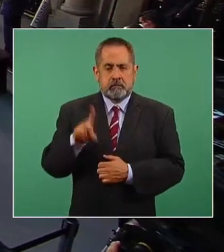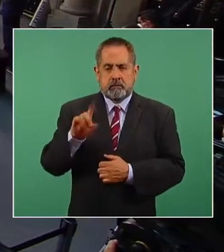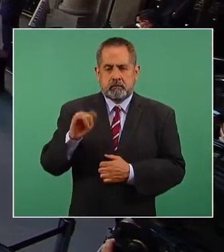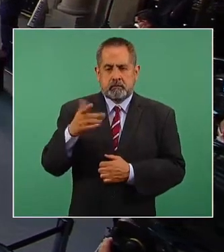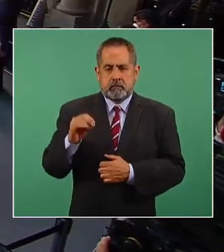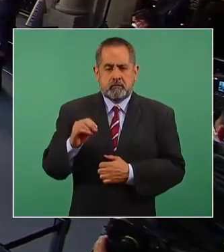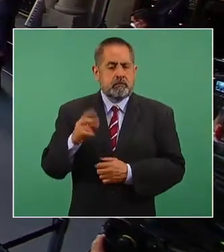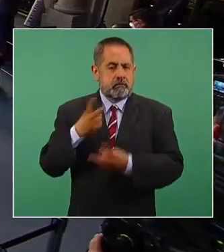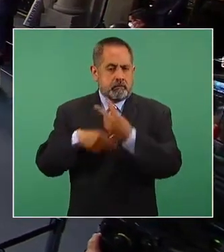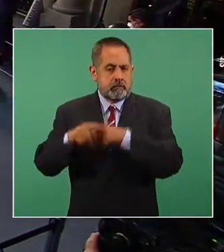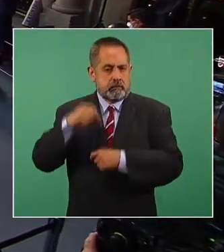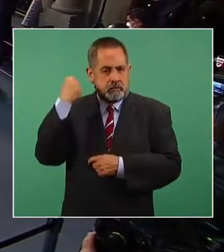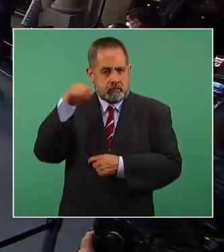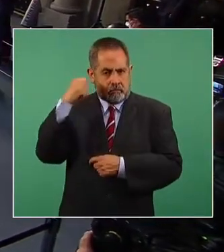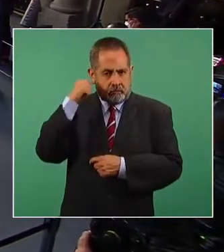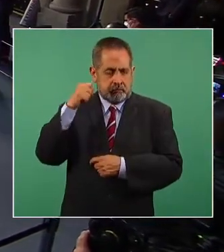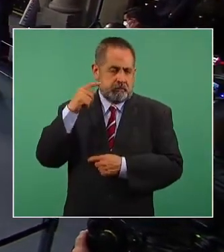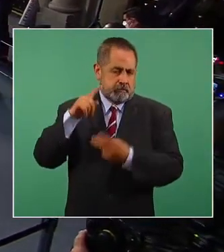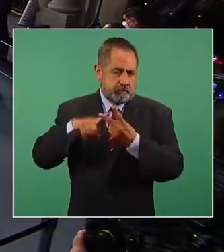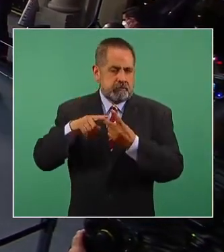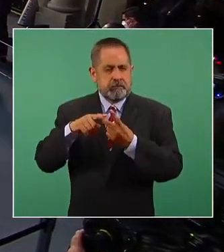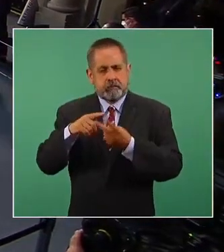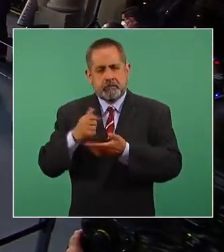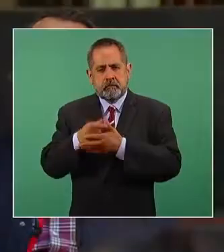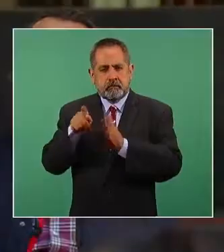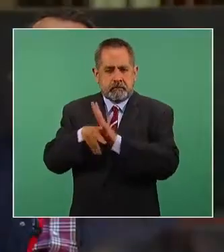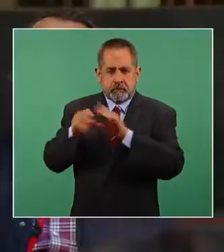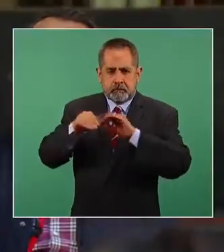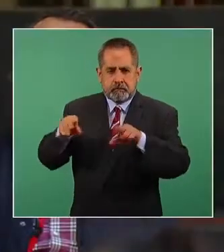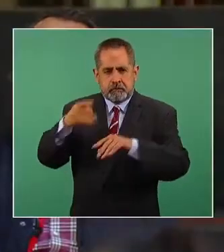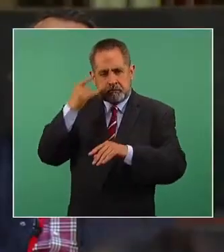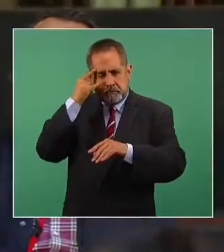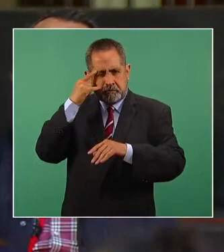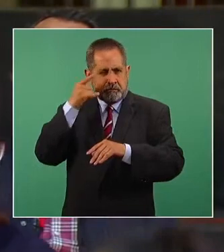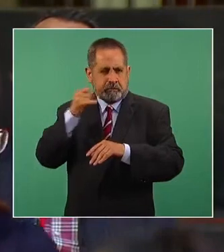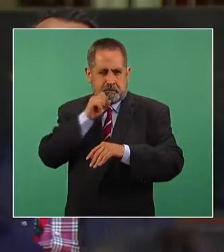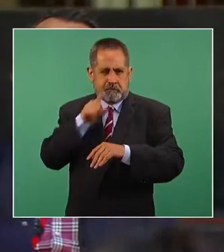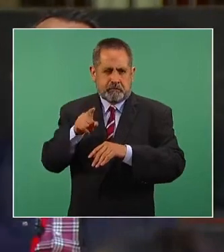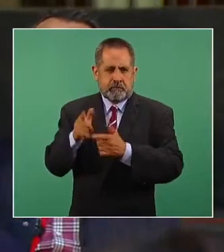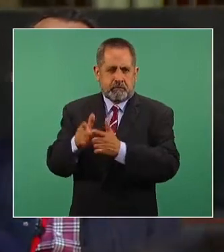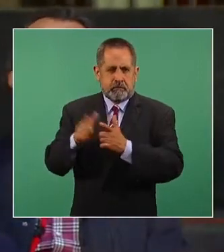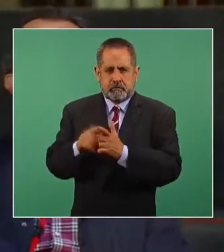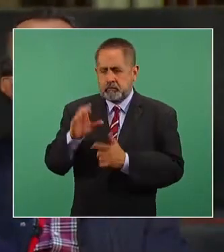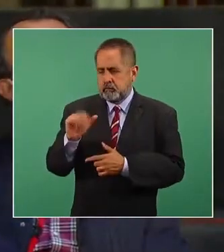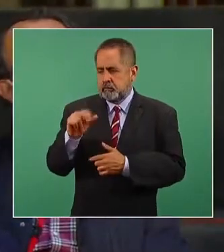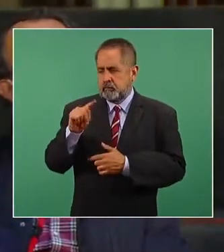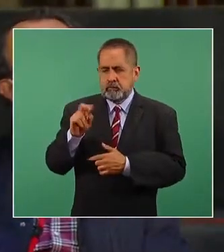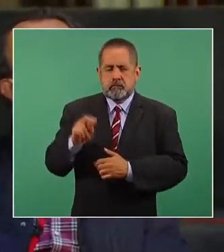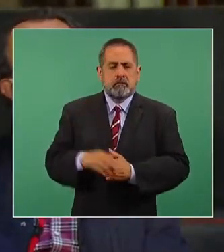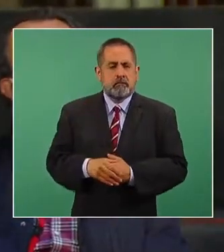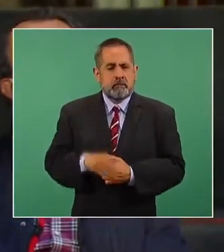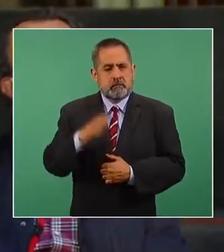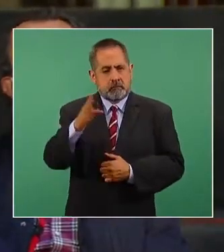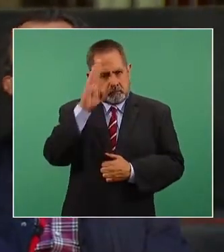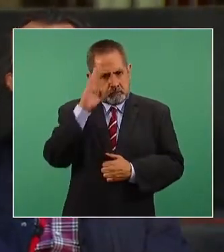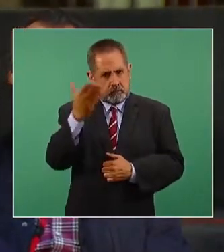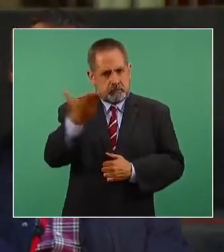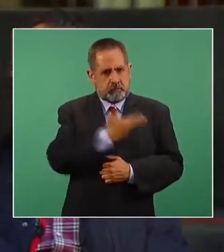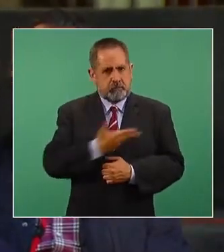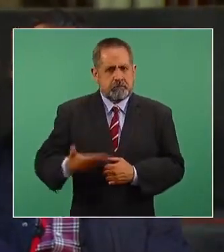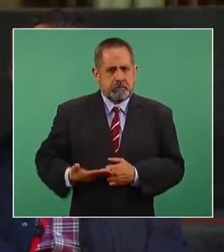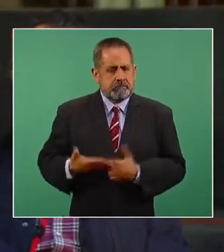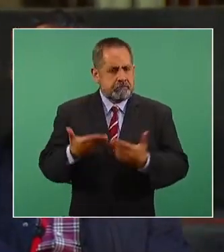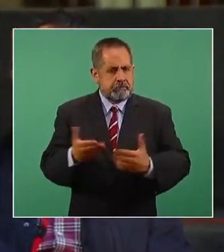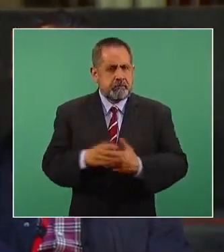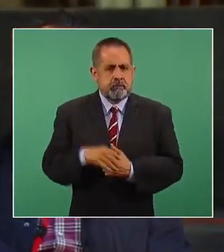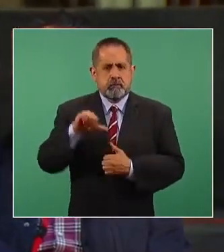Cedillo, de Tabasco Hoy, Campeche Hoy, Quintana Roo Hoy, Diario Basta en la Ciudad de México, de Grupo Cantón. Señor presidente, en